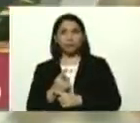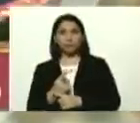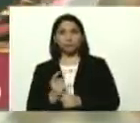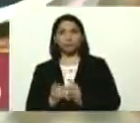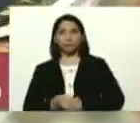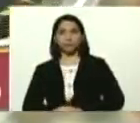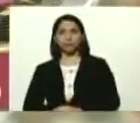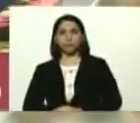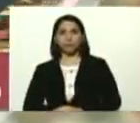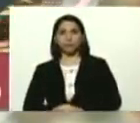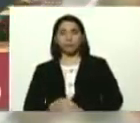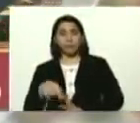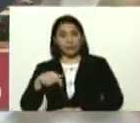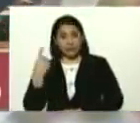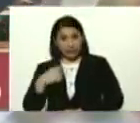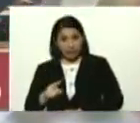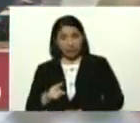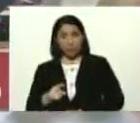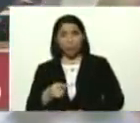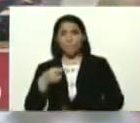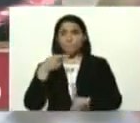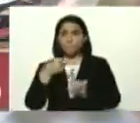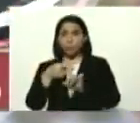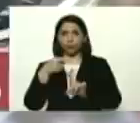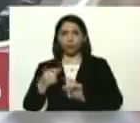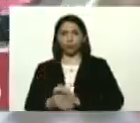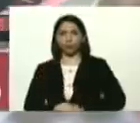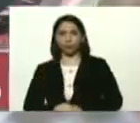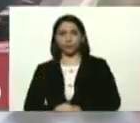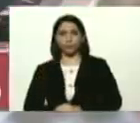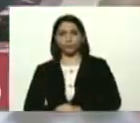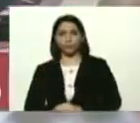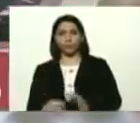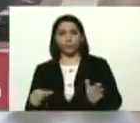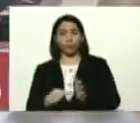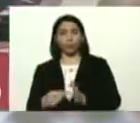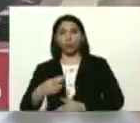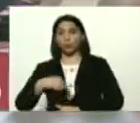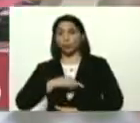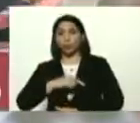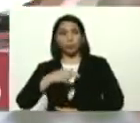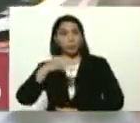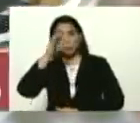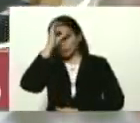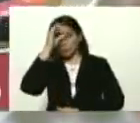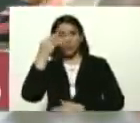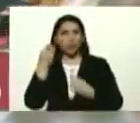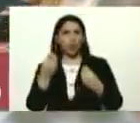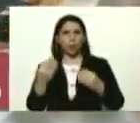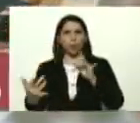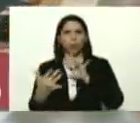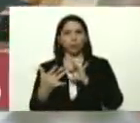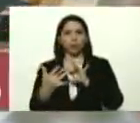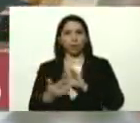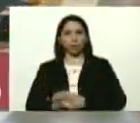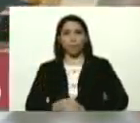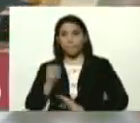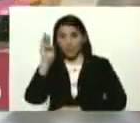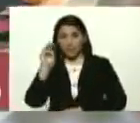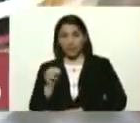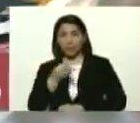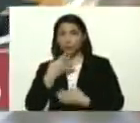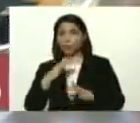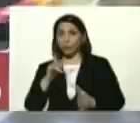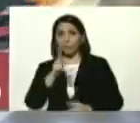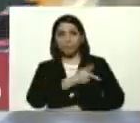otra. Aquí tenemos un caso positivo donde no hemos determinado el origen de contagio. Y Petare, bueno, es